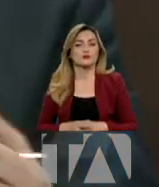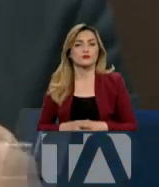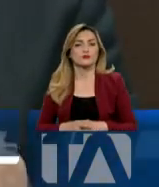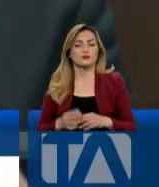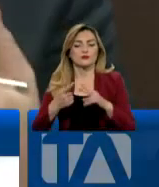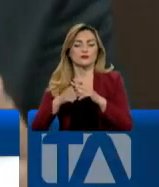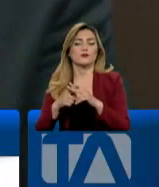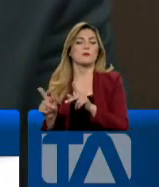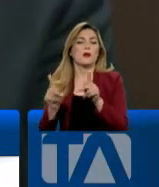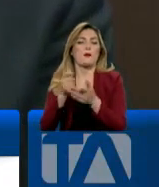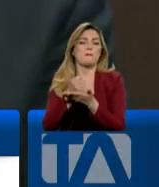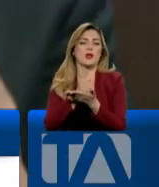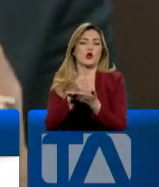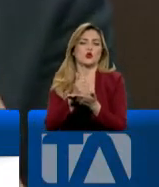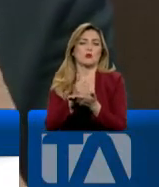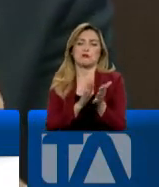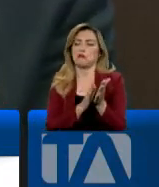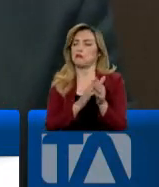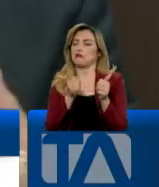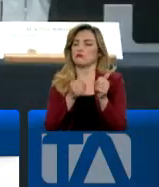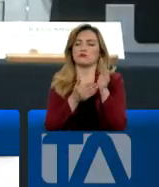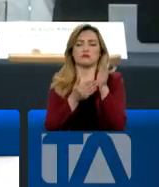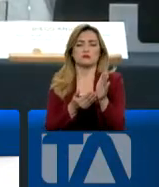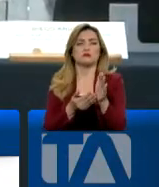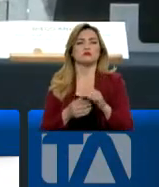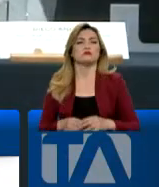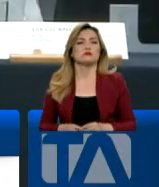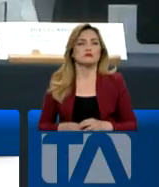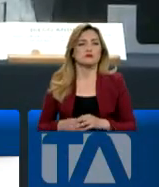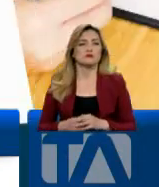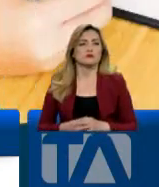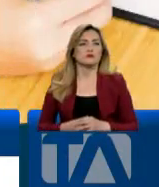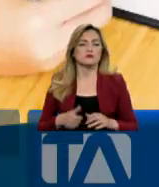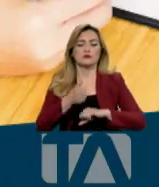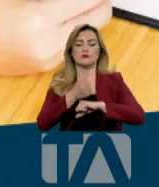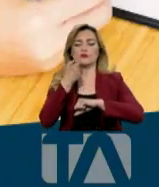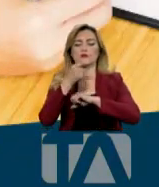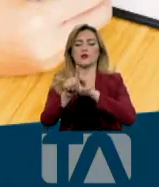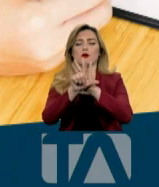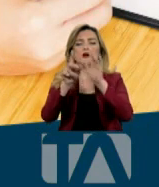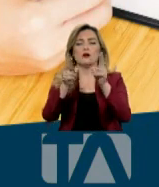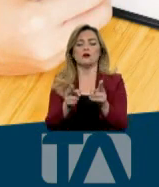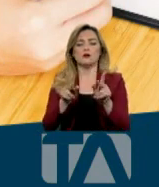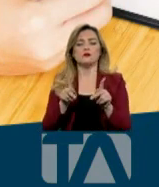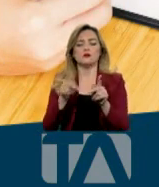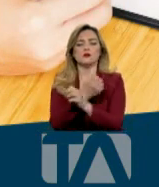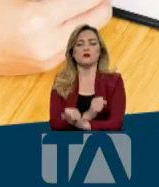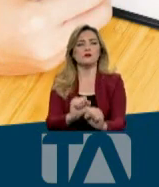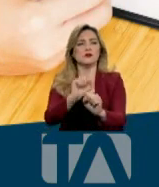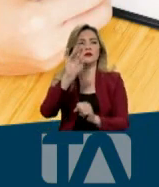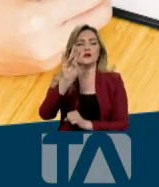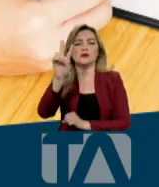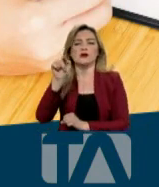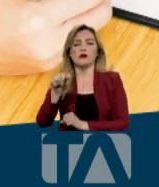plan piloto en la construcción es un buen ejemplo de políticas adecuadas. Las autoridades además sostienen que la ley humanitaria permitió salvar